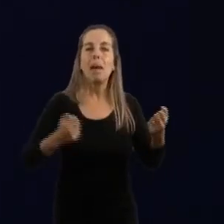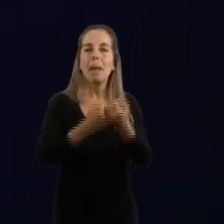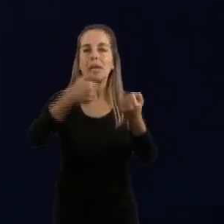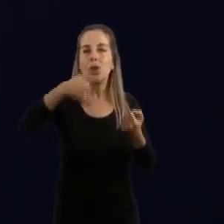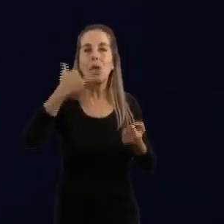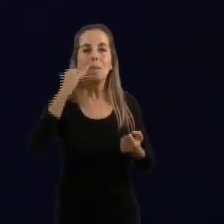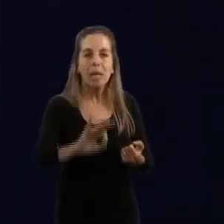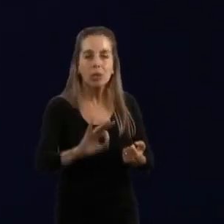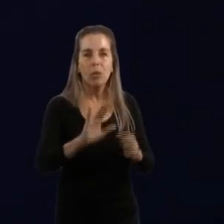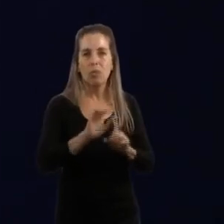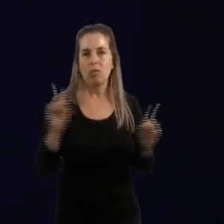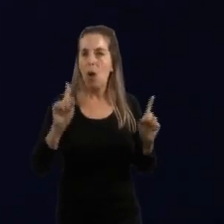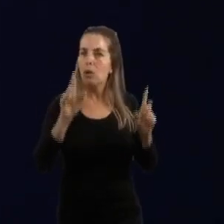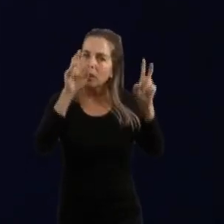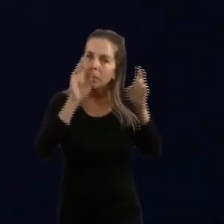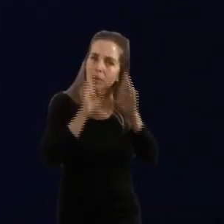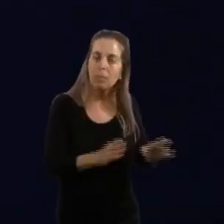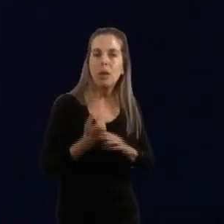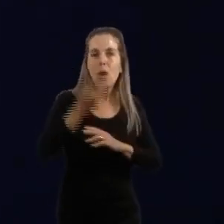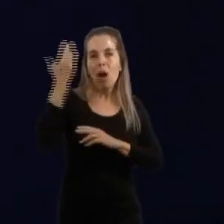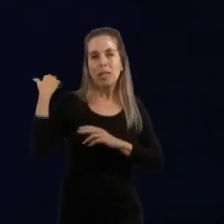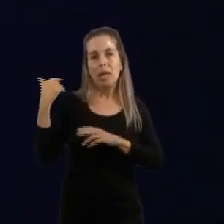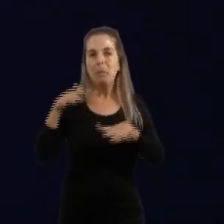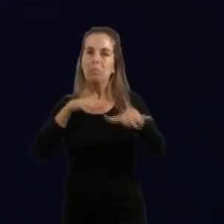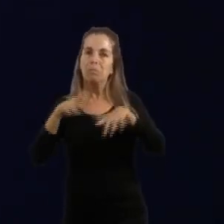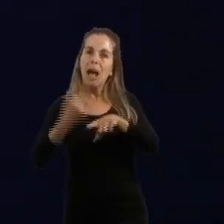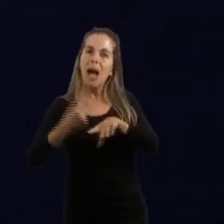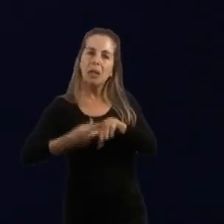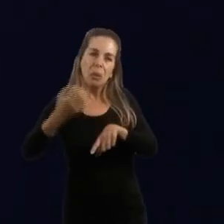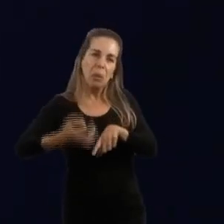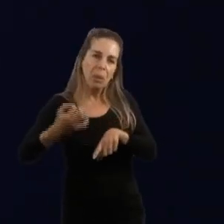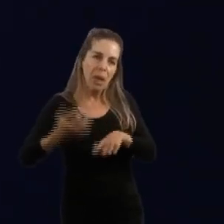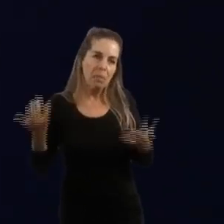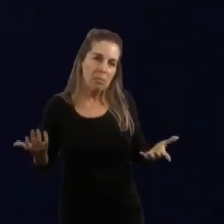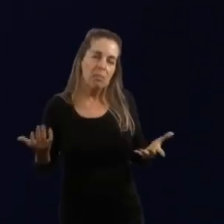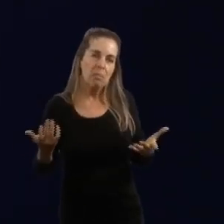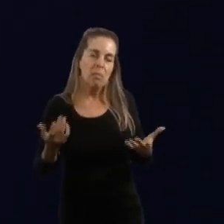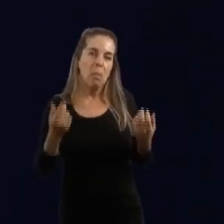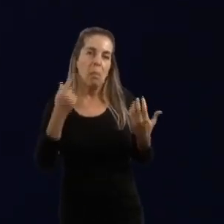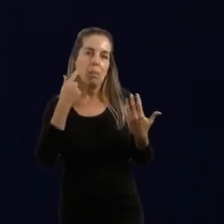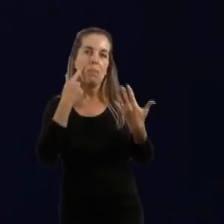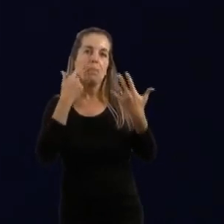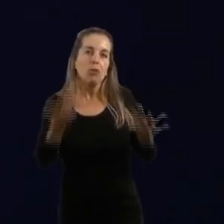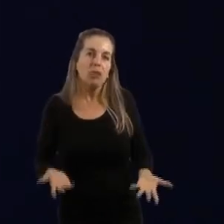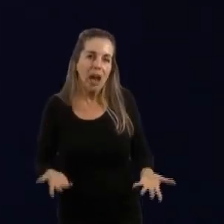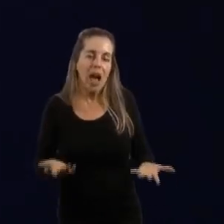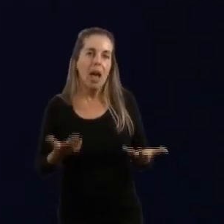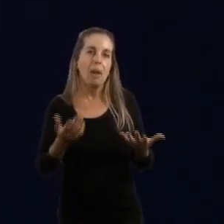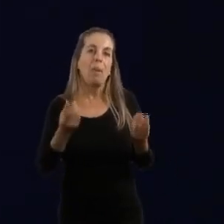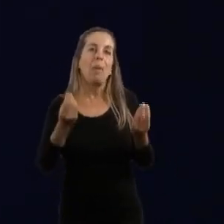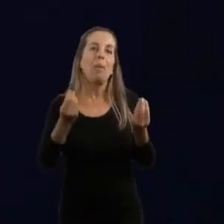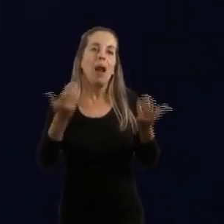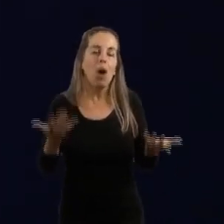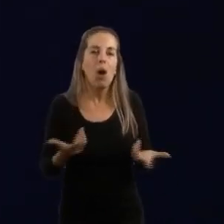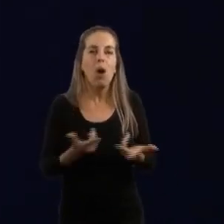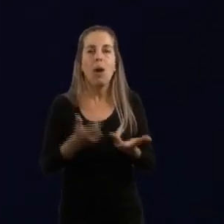volvimos a vivir lo que Argentina no debió dejar de vivir nunca, ¿no?, que es el poner en valor a la patria, a la historia, a